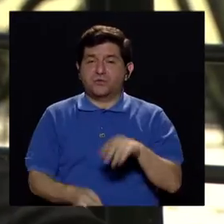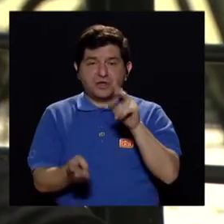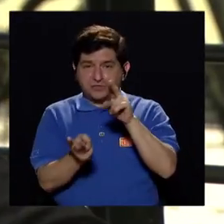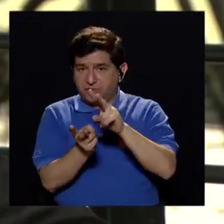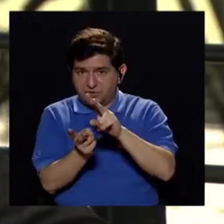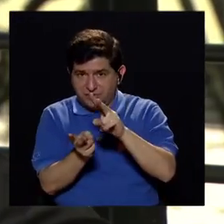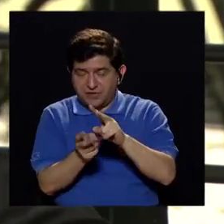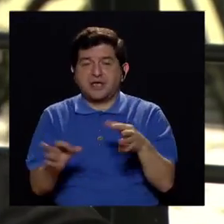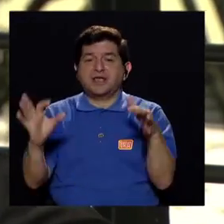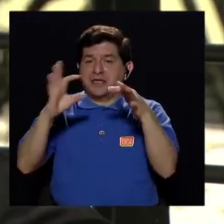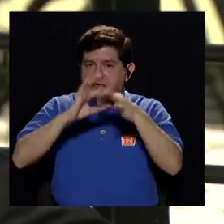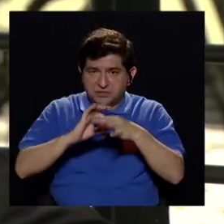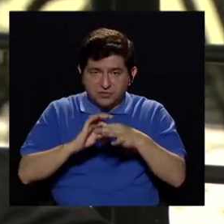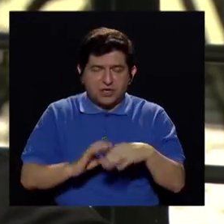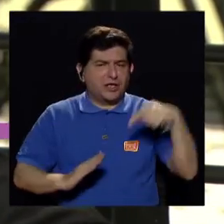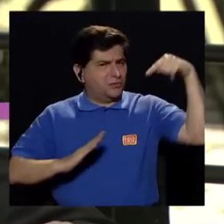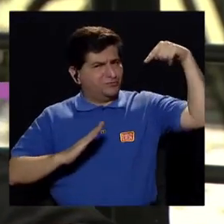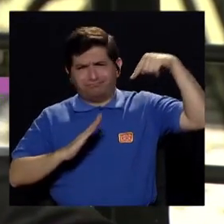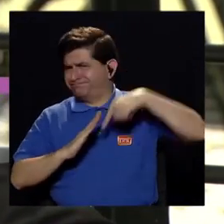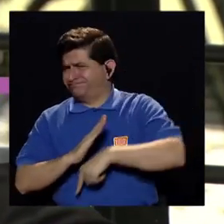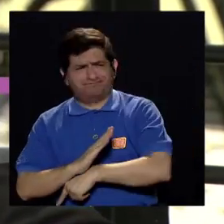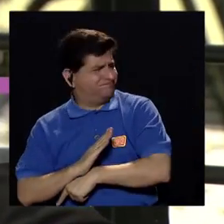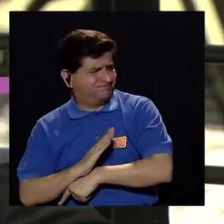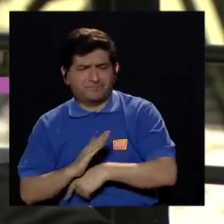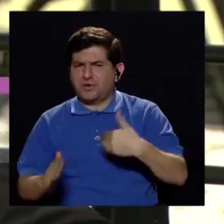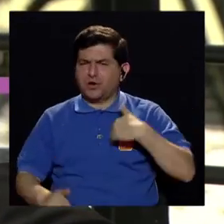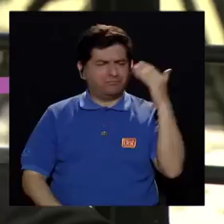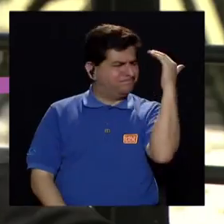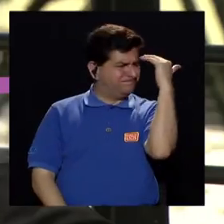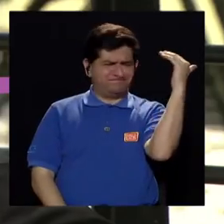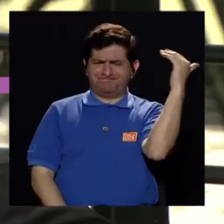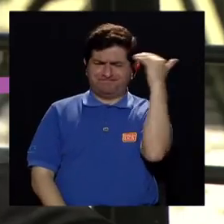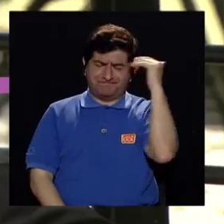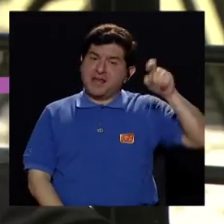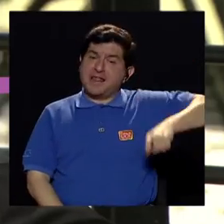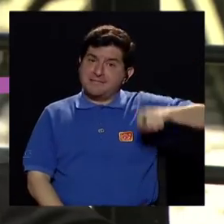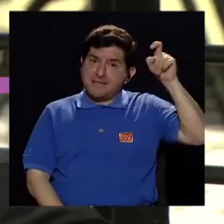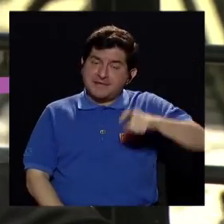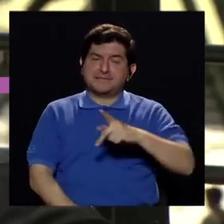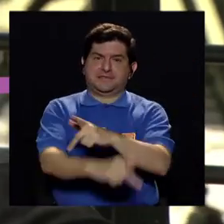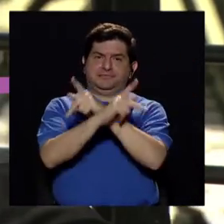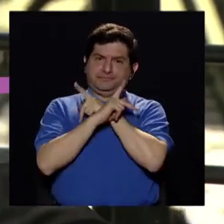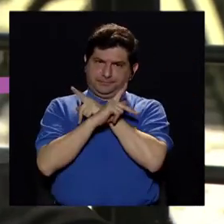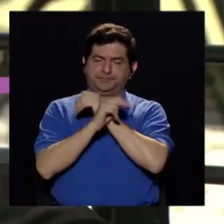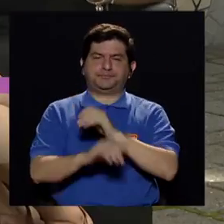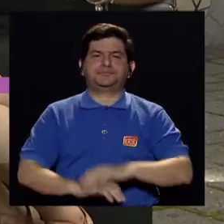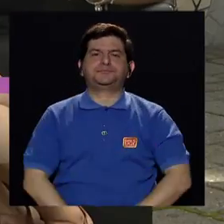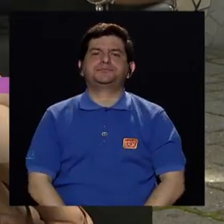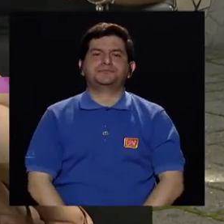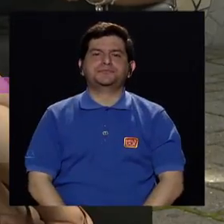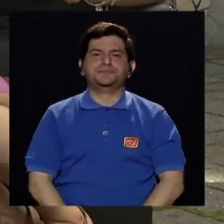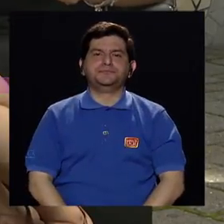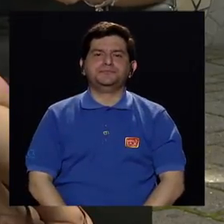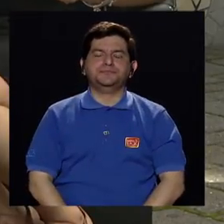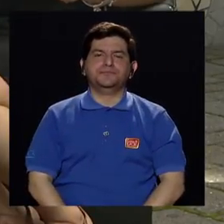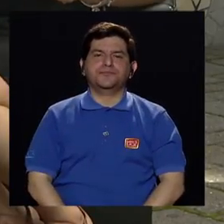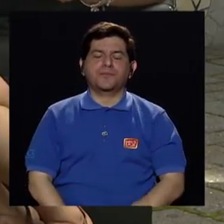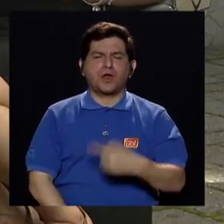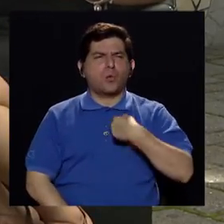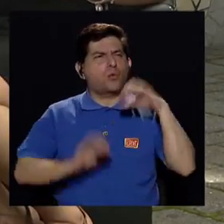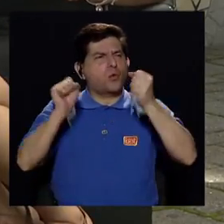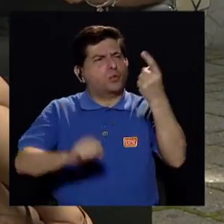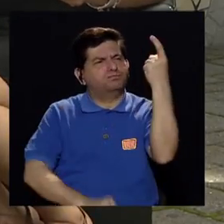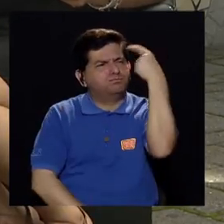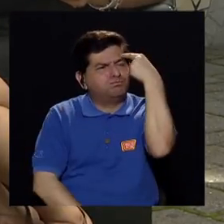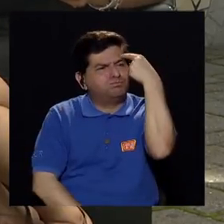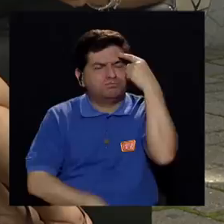llegado tan profundamente, entonces no tienen esa conciencia de la necesidad de protegerse. Y uno podría pensar